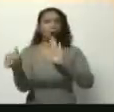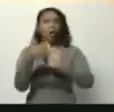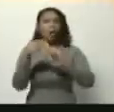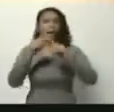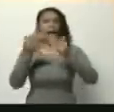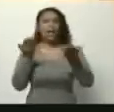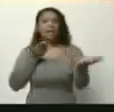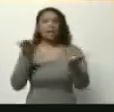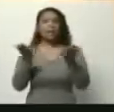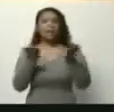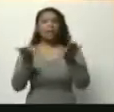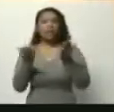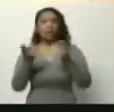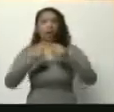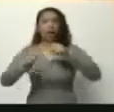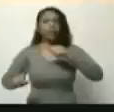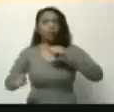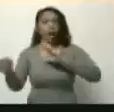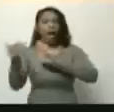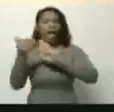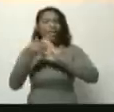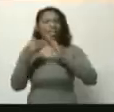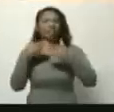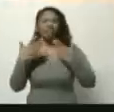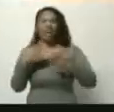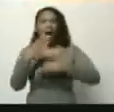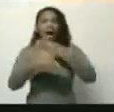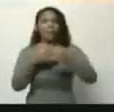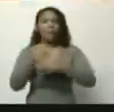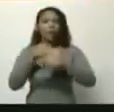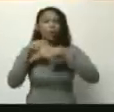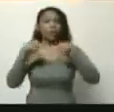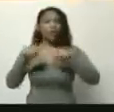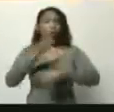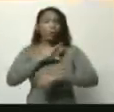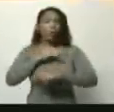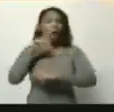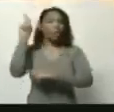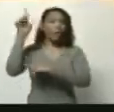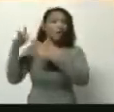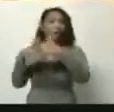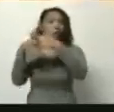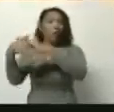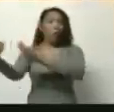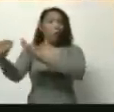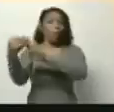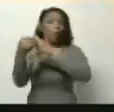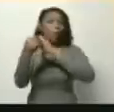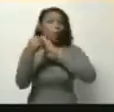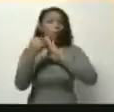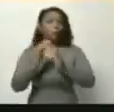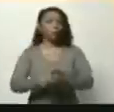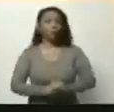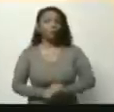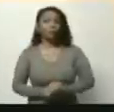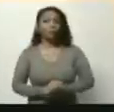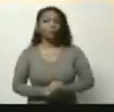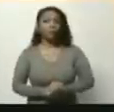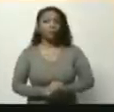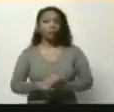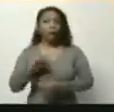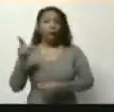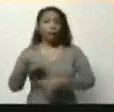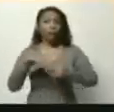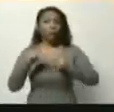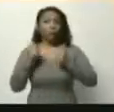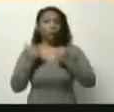eléctrico. Ataques que se estaban realizando desde territorio de los Estados Unidos de Norteamérica. Él